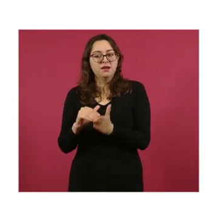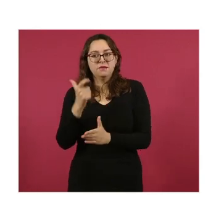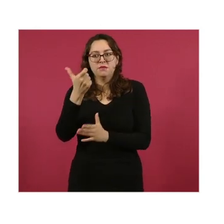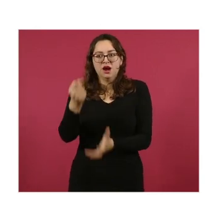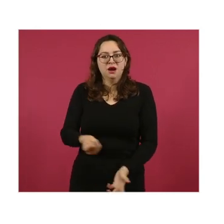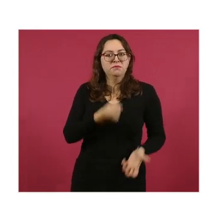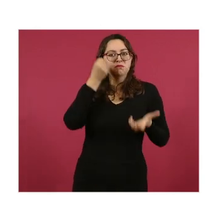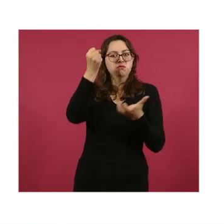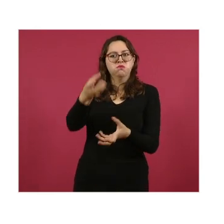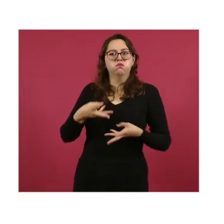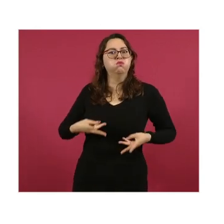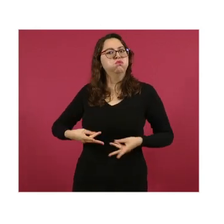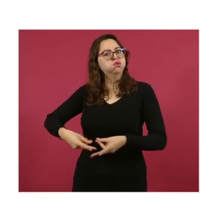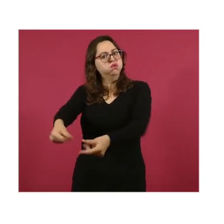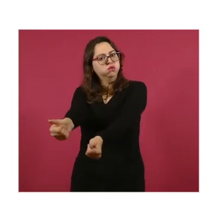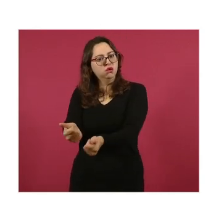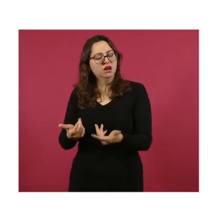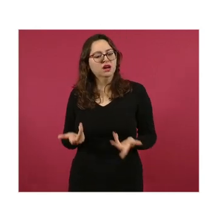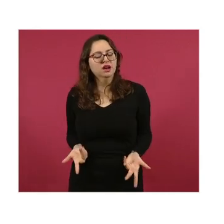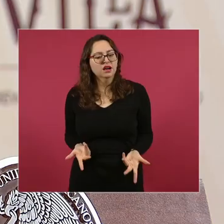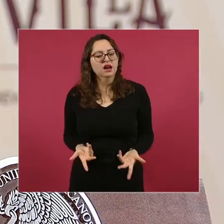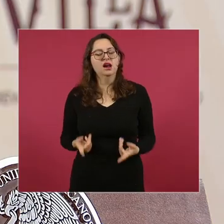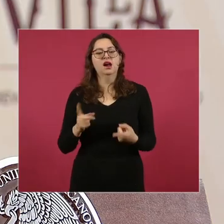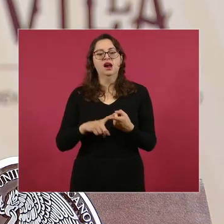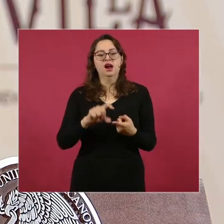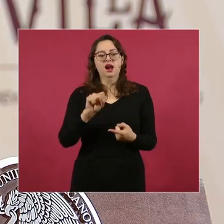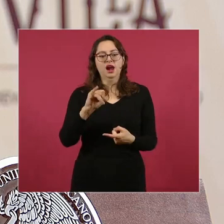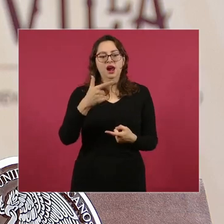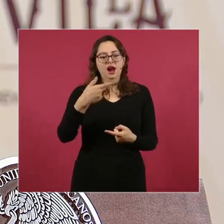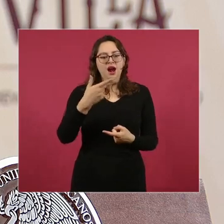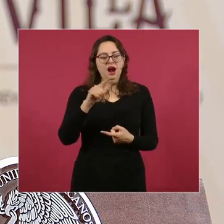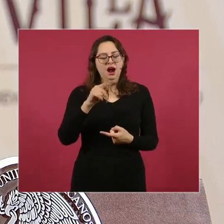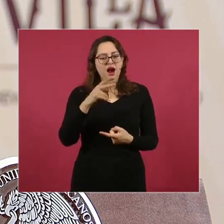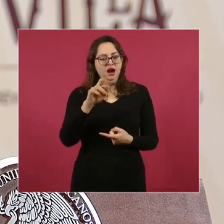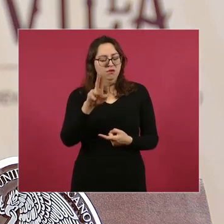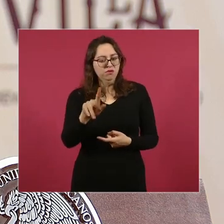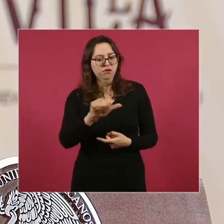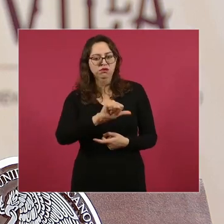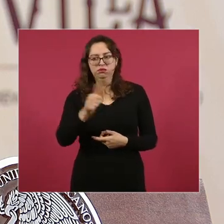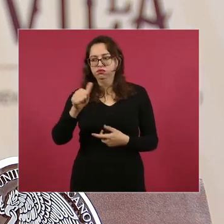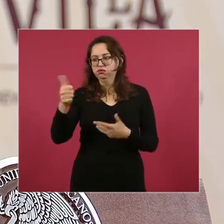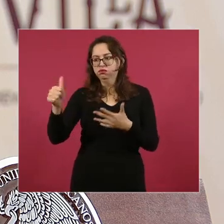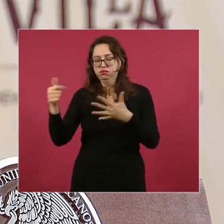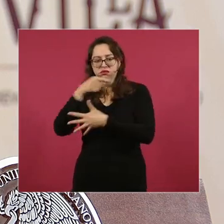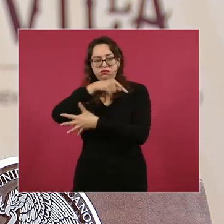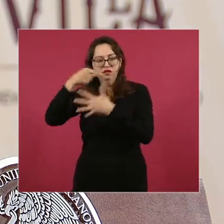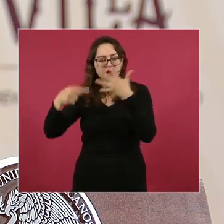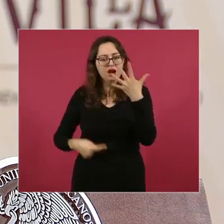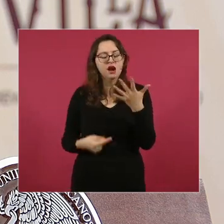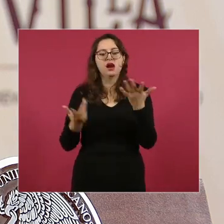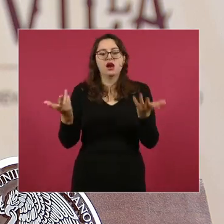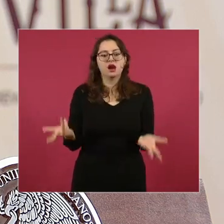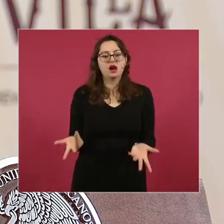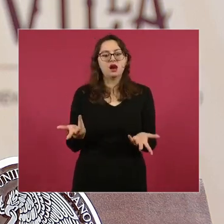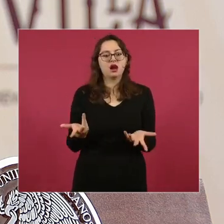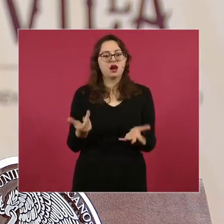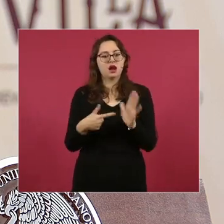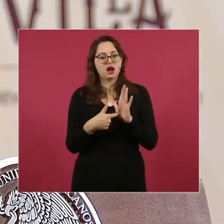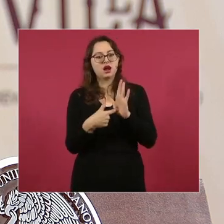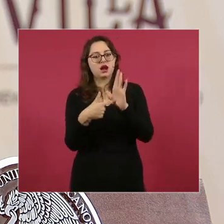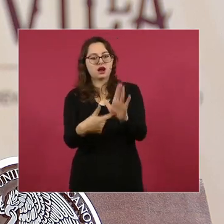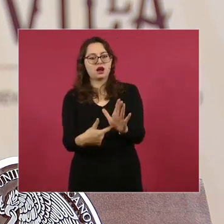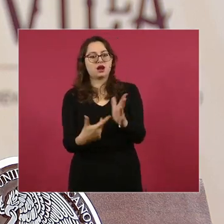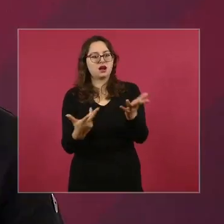viajes, entre los países estuvo Singapur y otros. Aquí vemos en la pantalla el reportaje